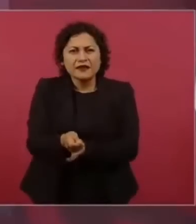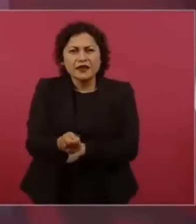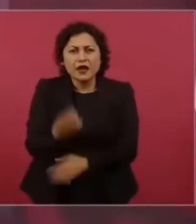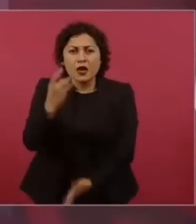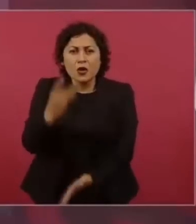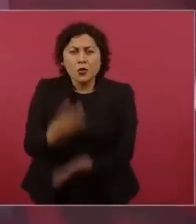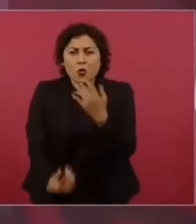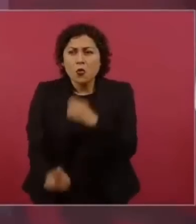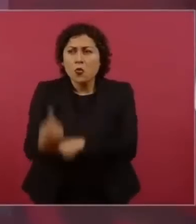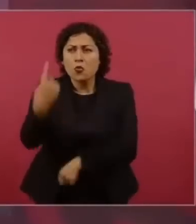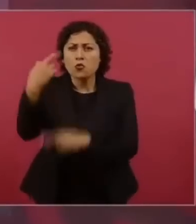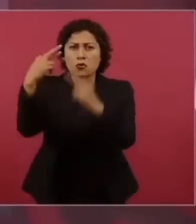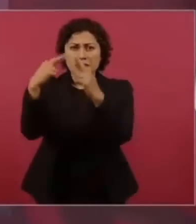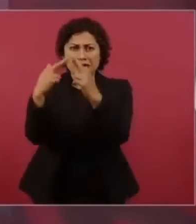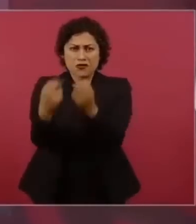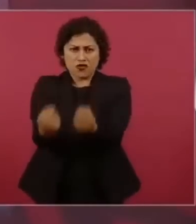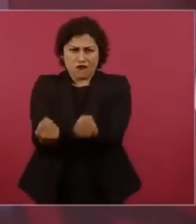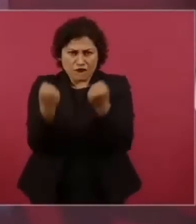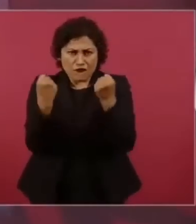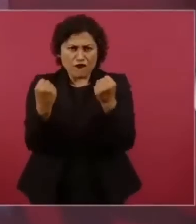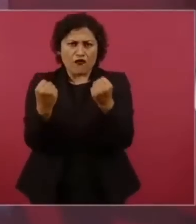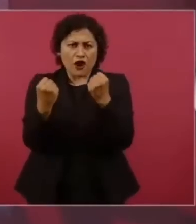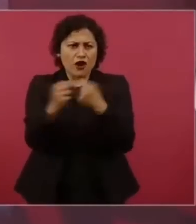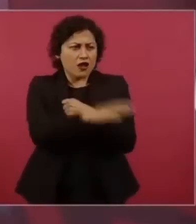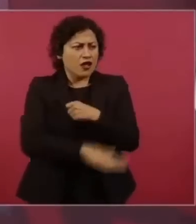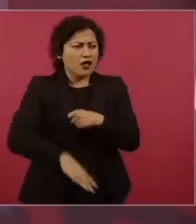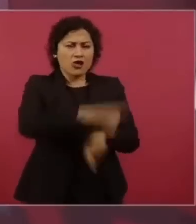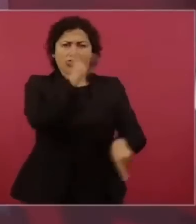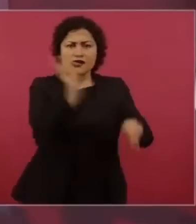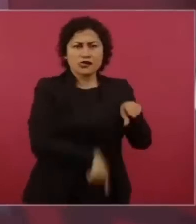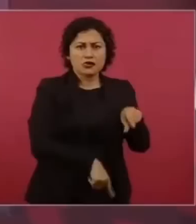religión dominante,